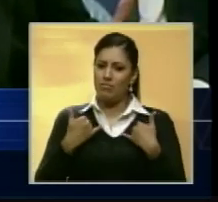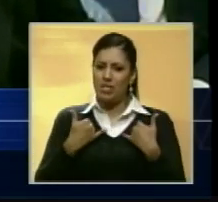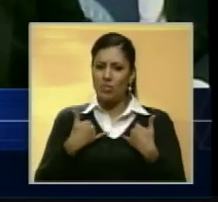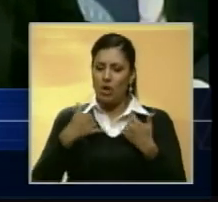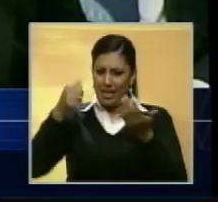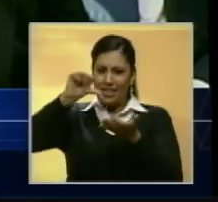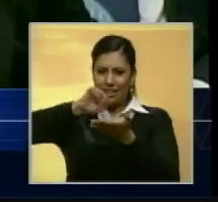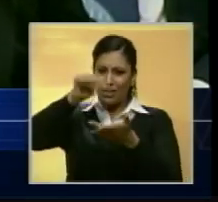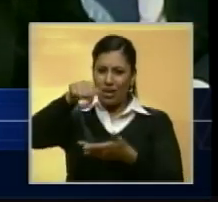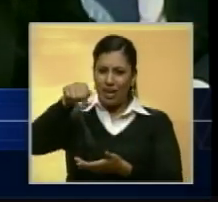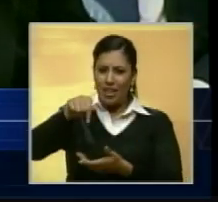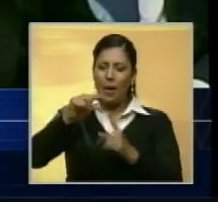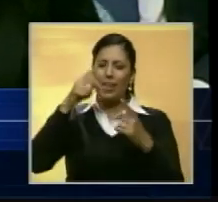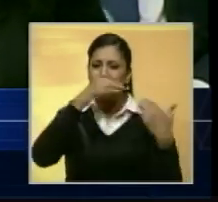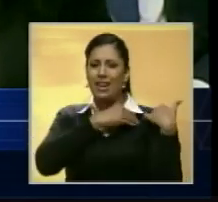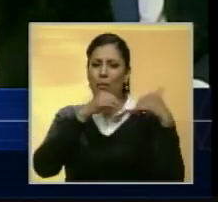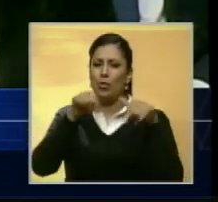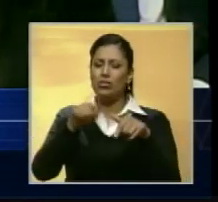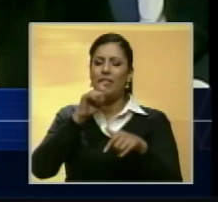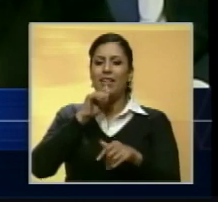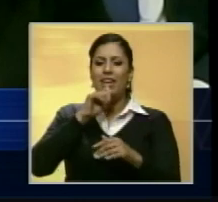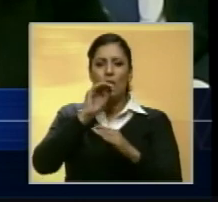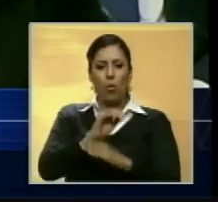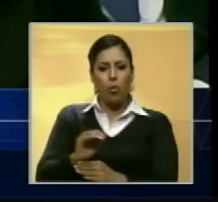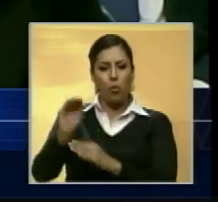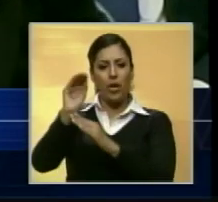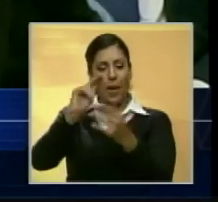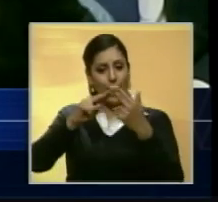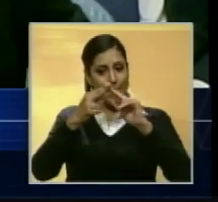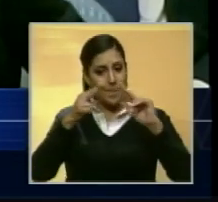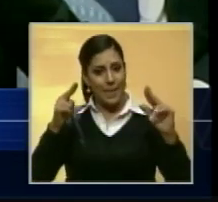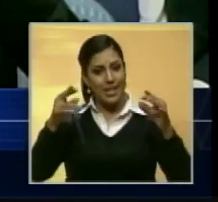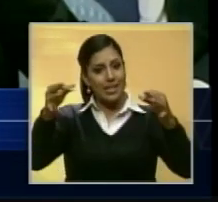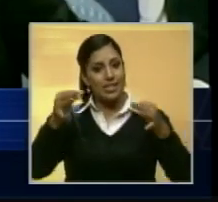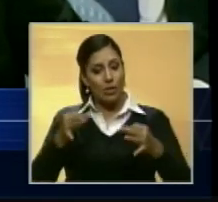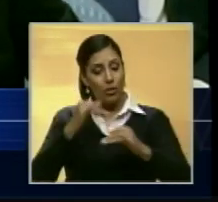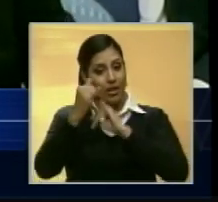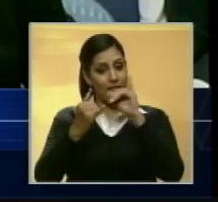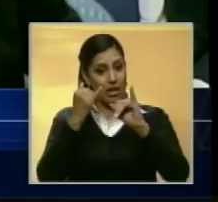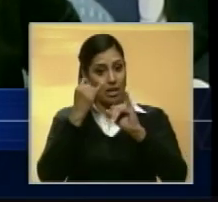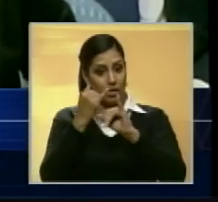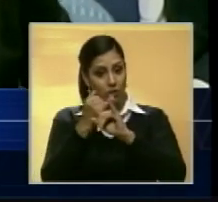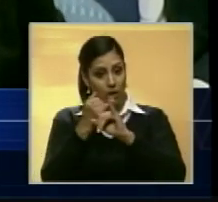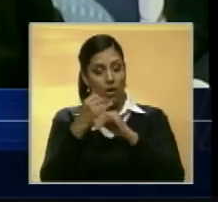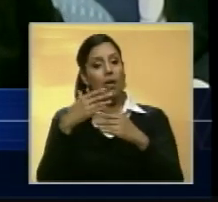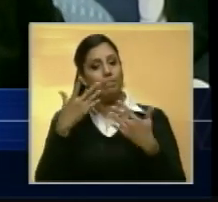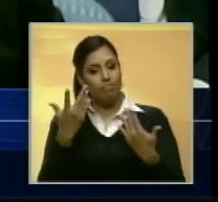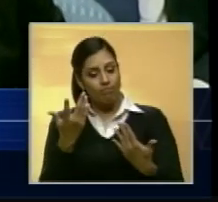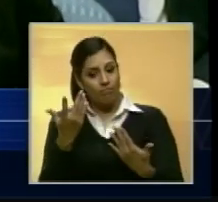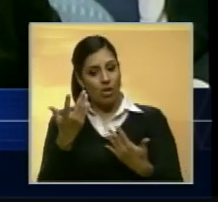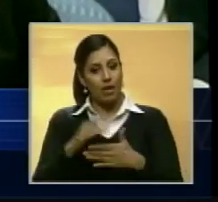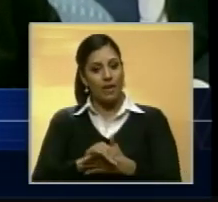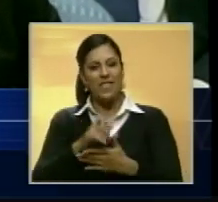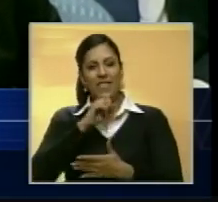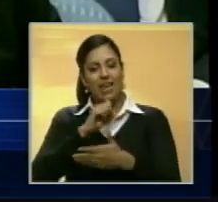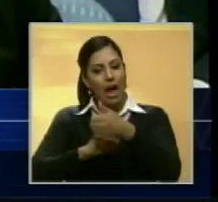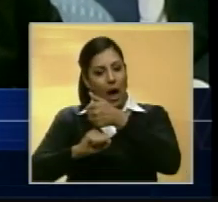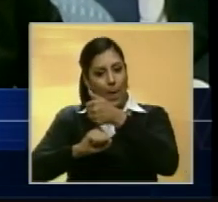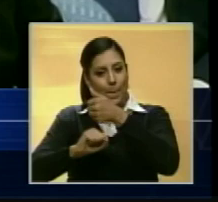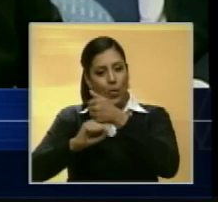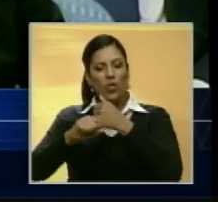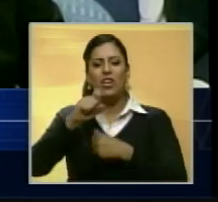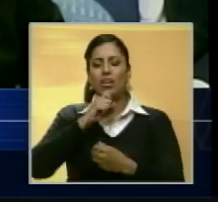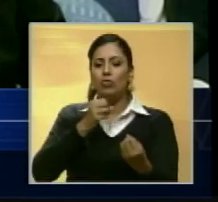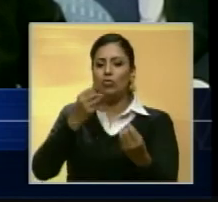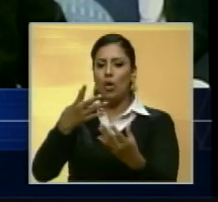este centro, que es responsable del mantenimiento de la paz y la seguridad internacionales, justamente quién apoya,